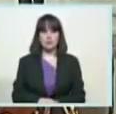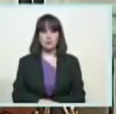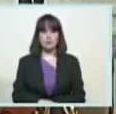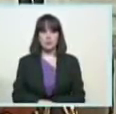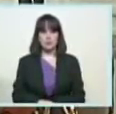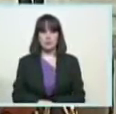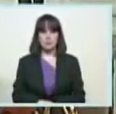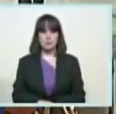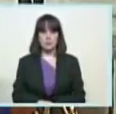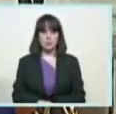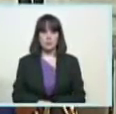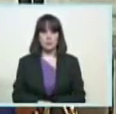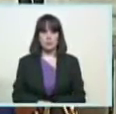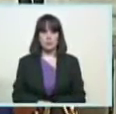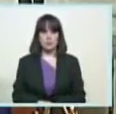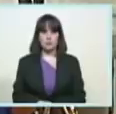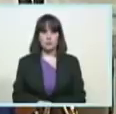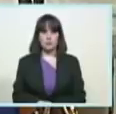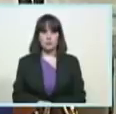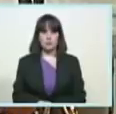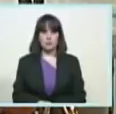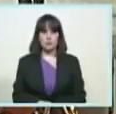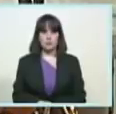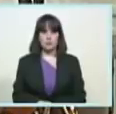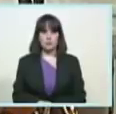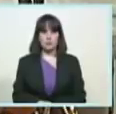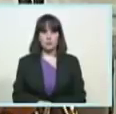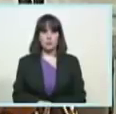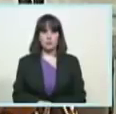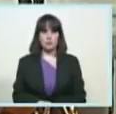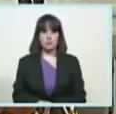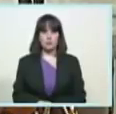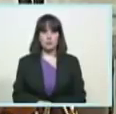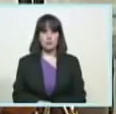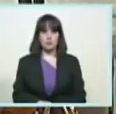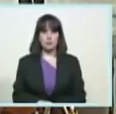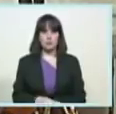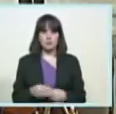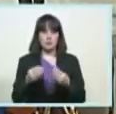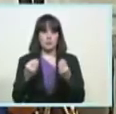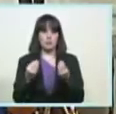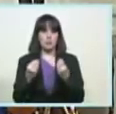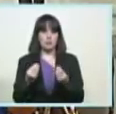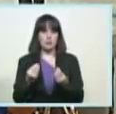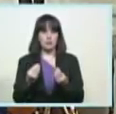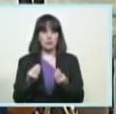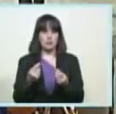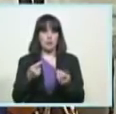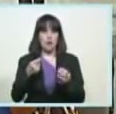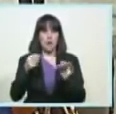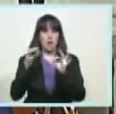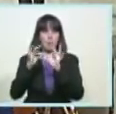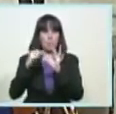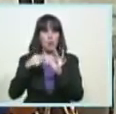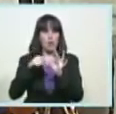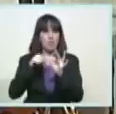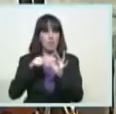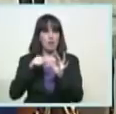lo que son los billetes de esta nueva etapa faltaron las monedas